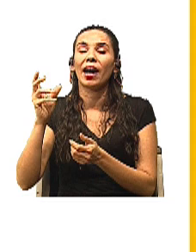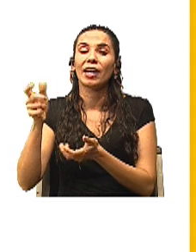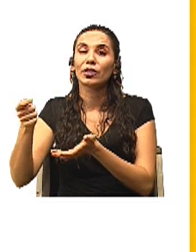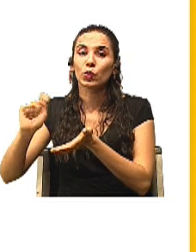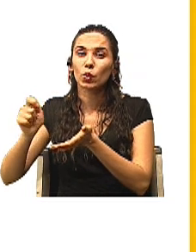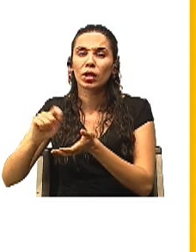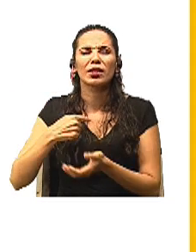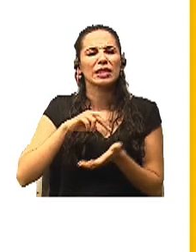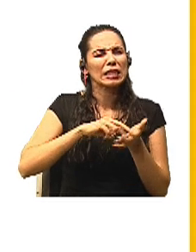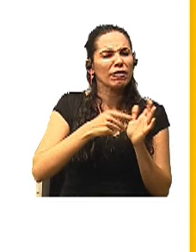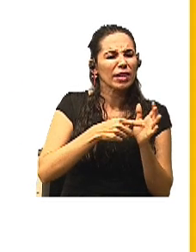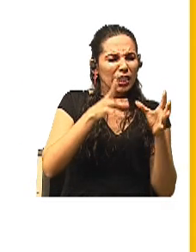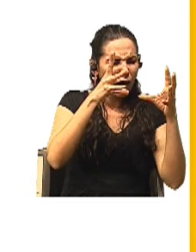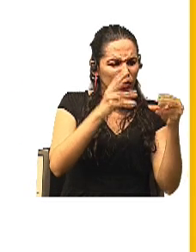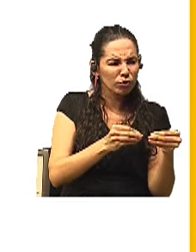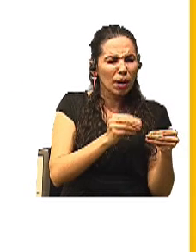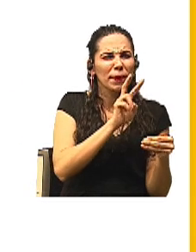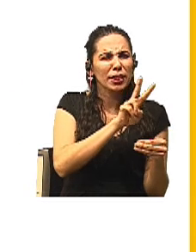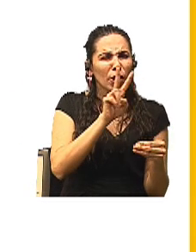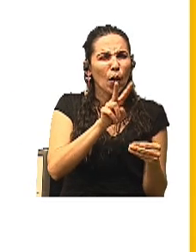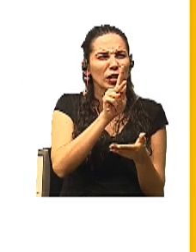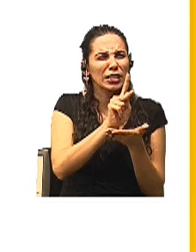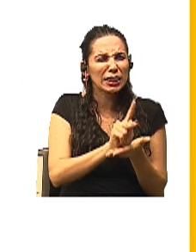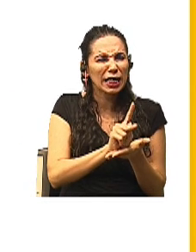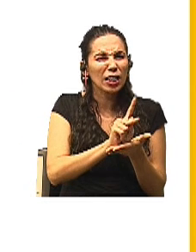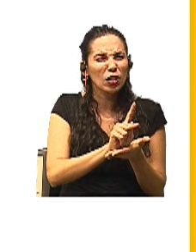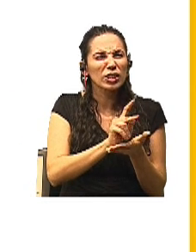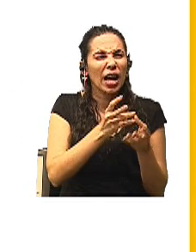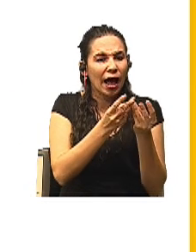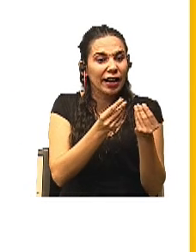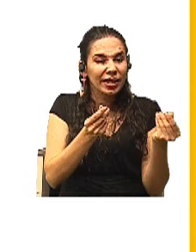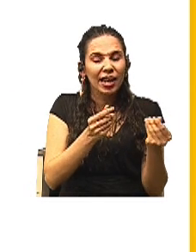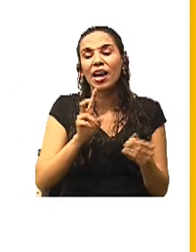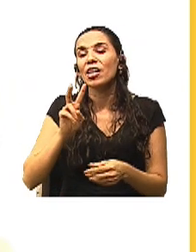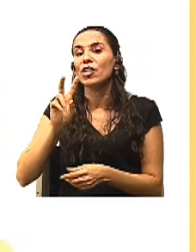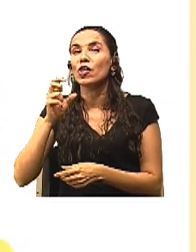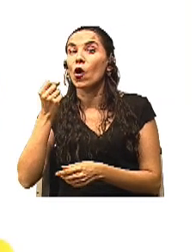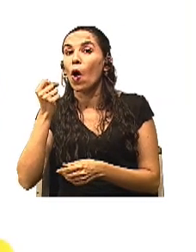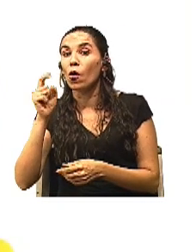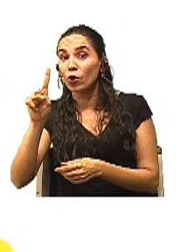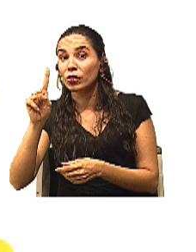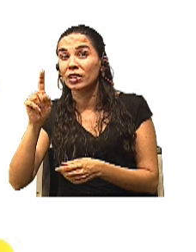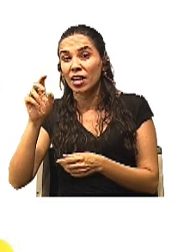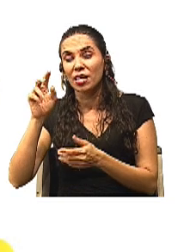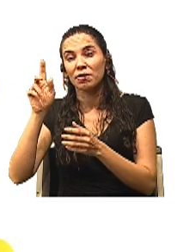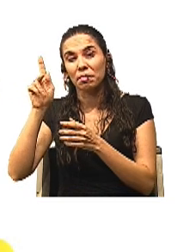harina y 11,5 de azúcar. Debe ser un panadero.